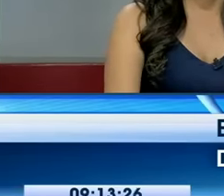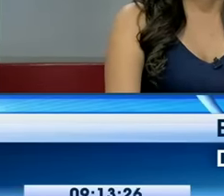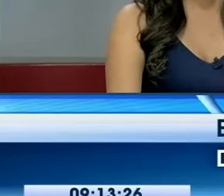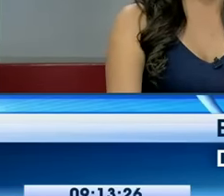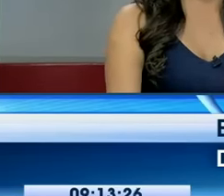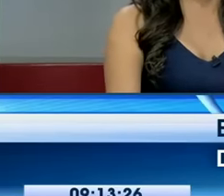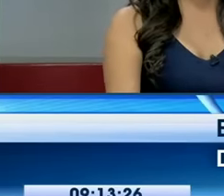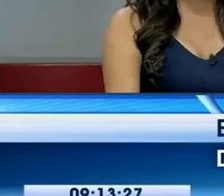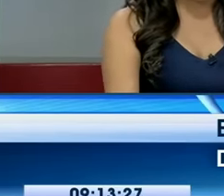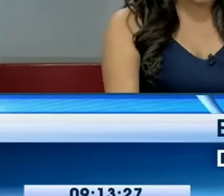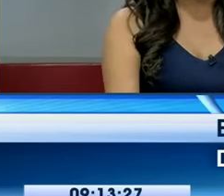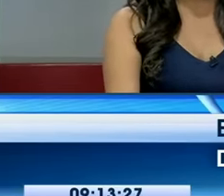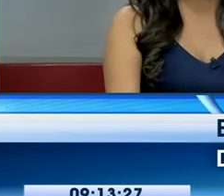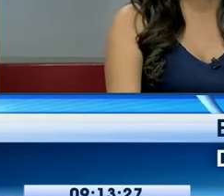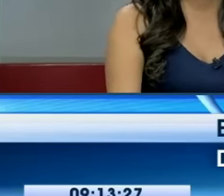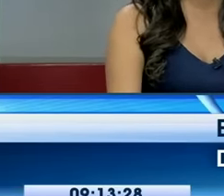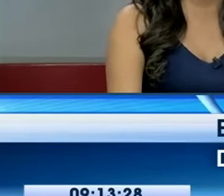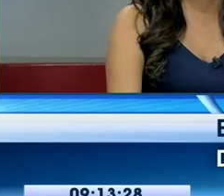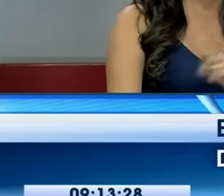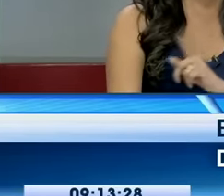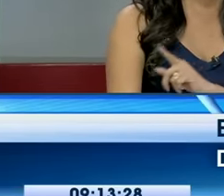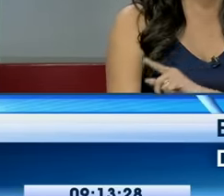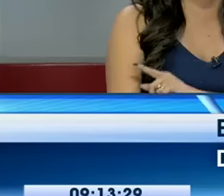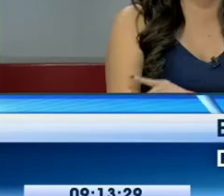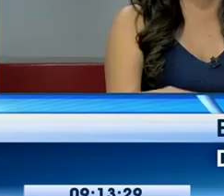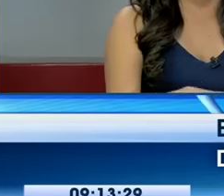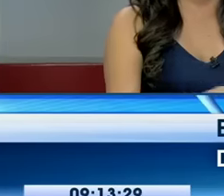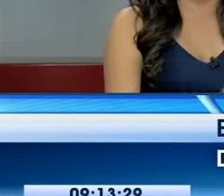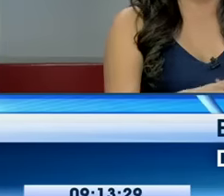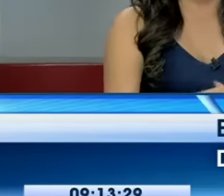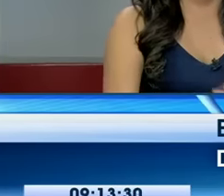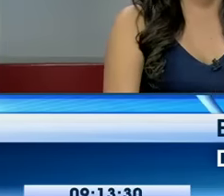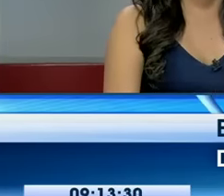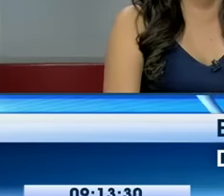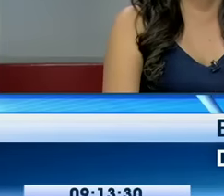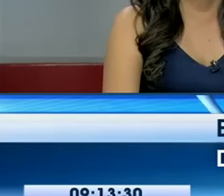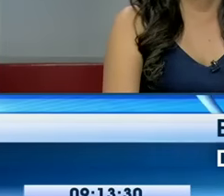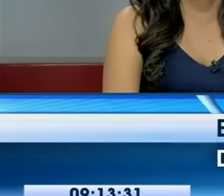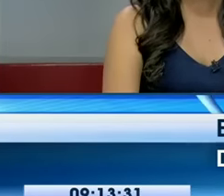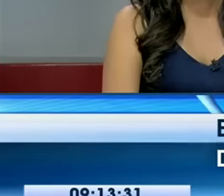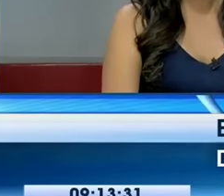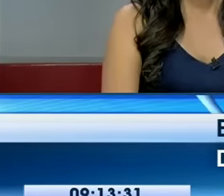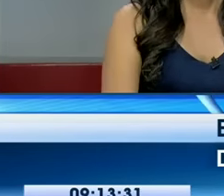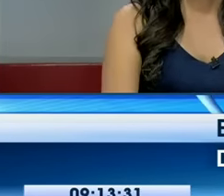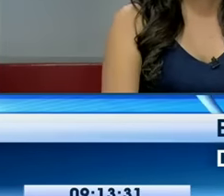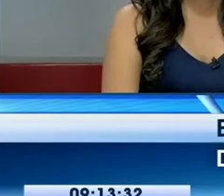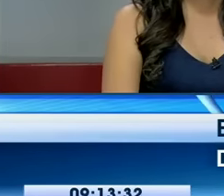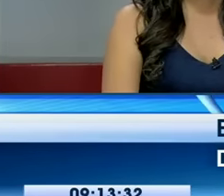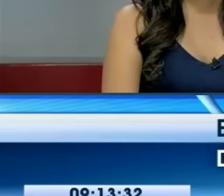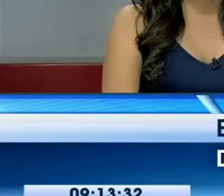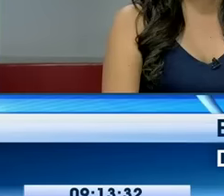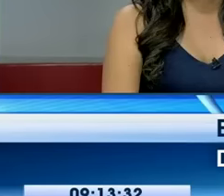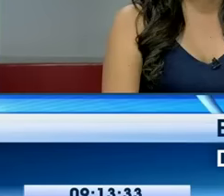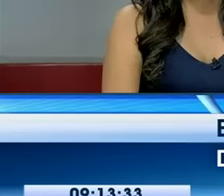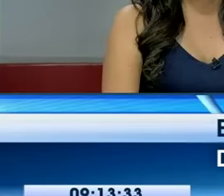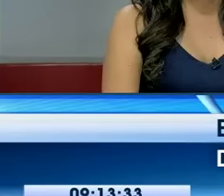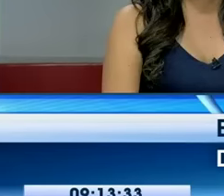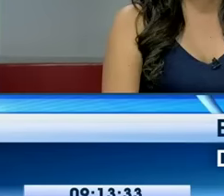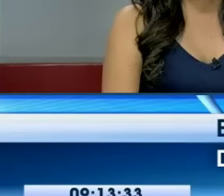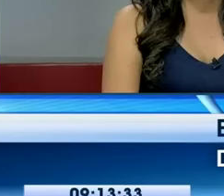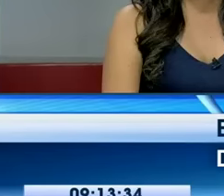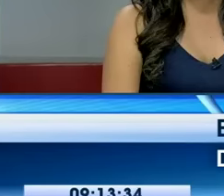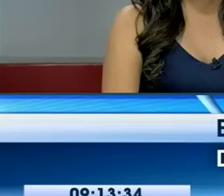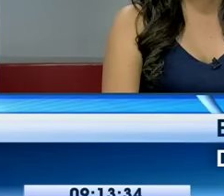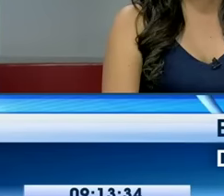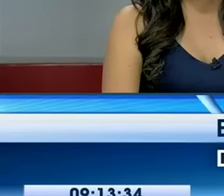en las tiendas es mucho peor. Claro, la tienda de las tiendas es República Independiente. Sí, esa es una República Independiente. En la tienda, no se